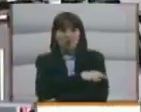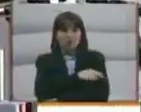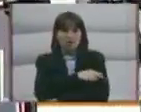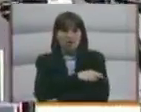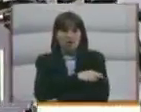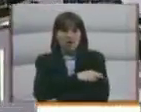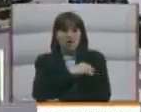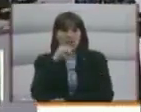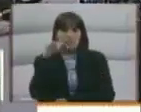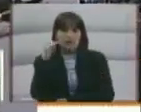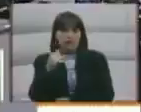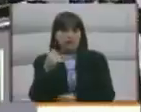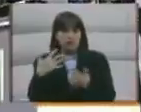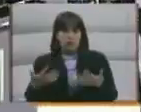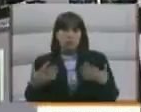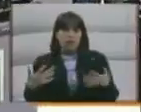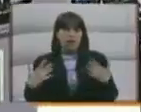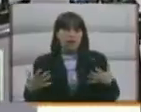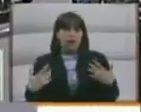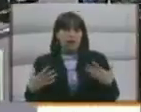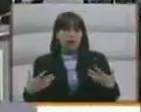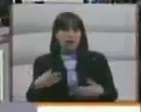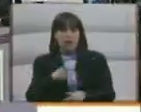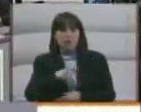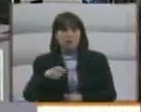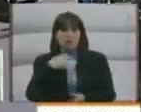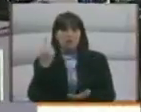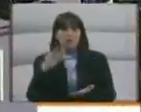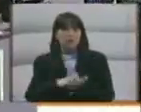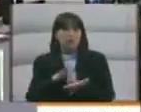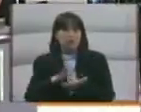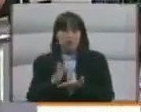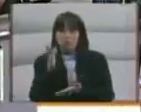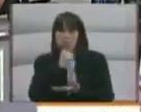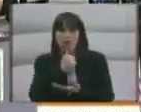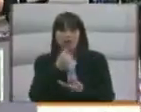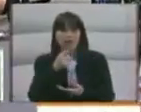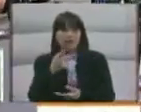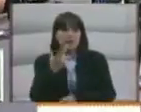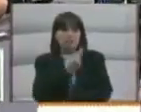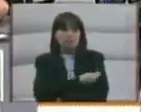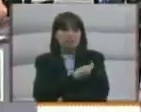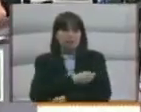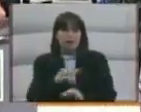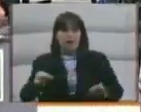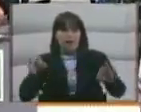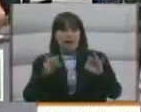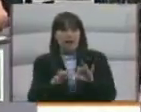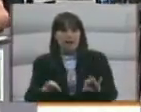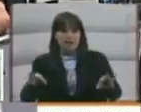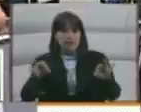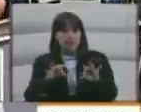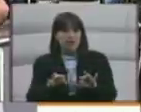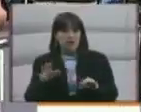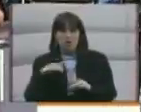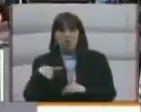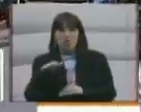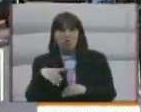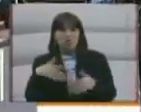declarado de emergencia, la gente está muriendo de mengua. ¿Cuál hospital? Hospital Manuel Núñez. ¿Dónde queda, por